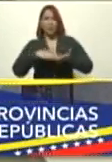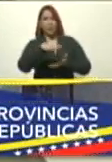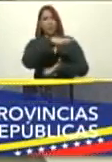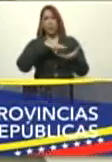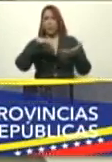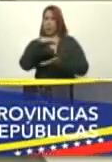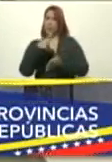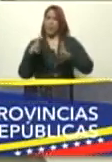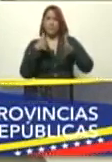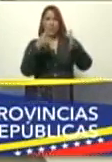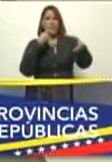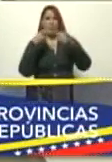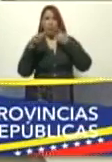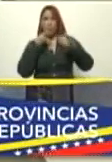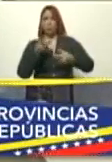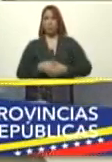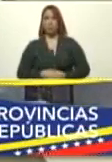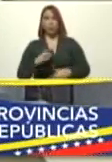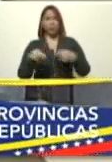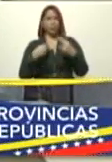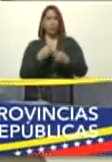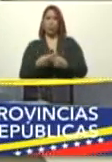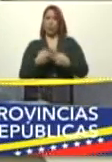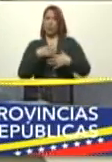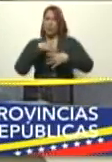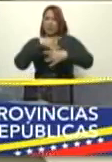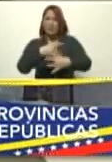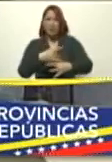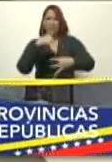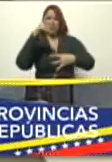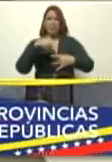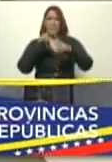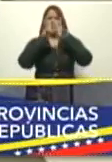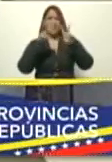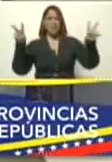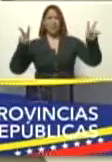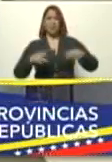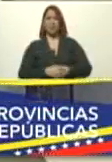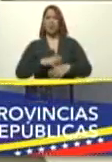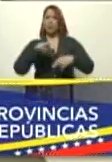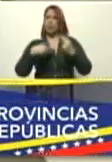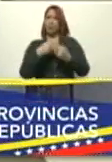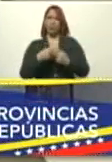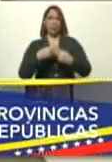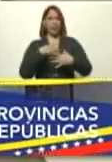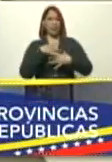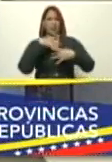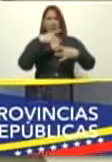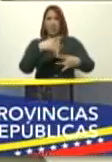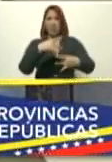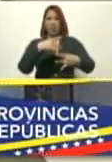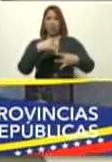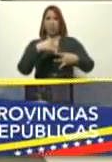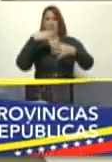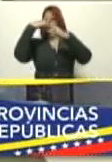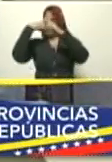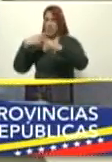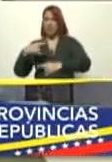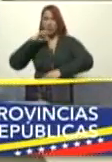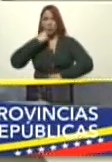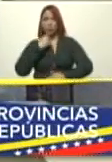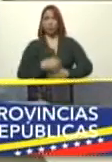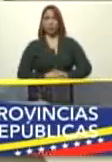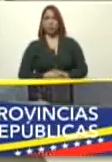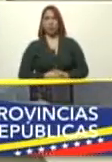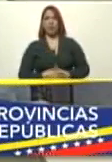por la vía del diálogo. Nunca ha estado interesado en la paz. Nunca ha estado interesado en respetar a Rusia,